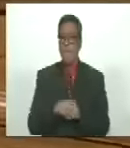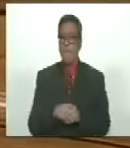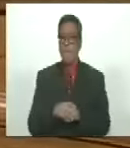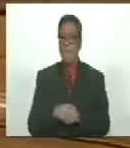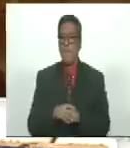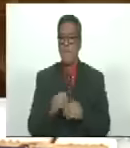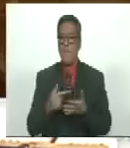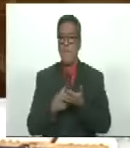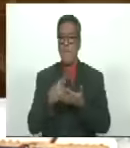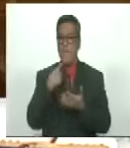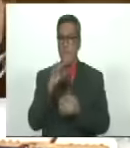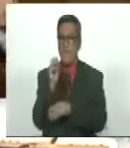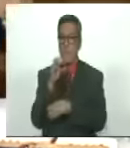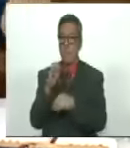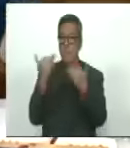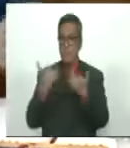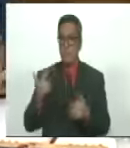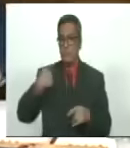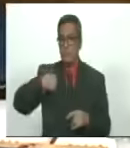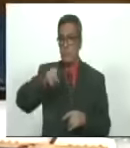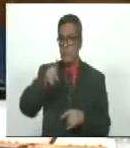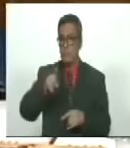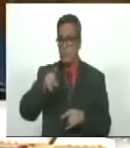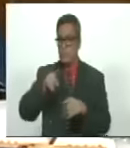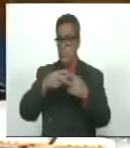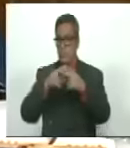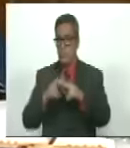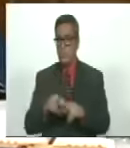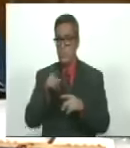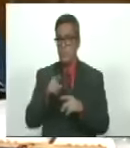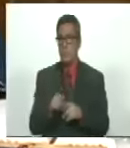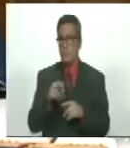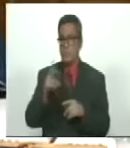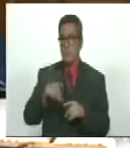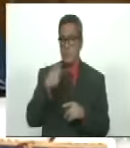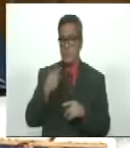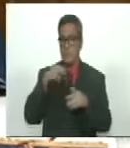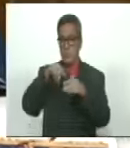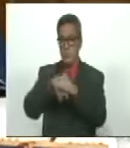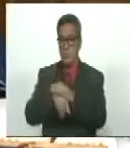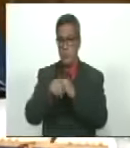Les envío el correo, ya ustedes tienen el instrumento, es